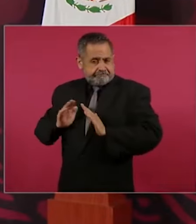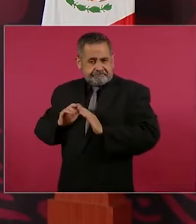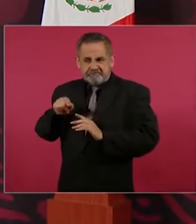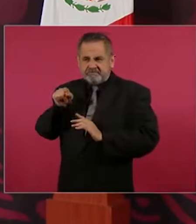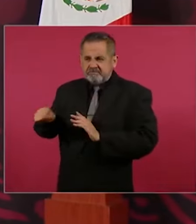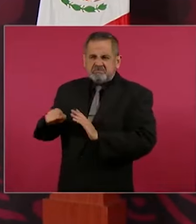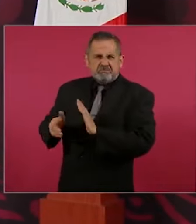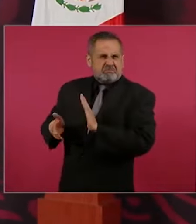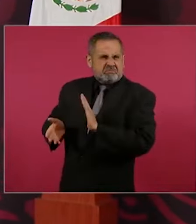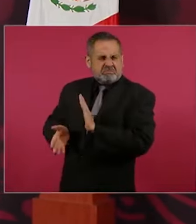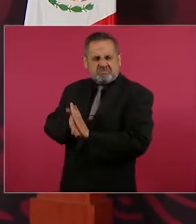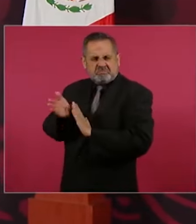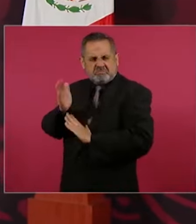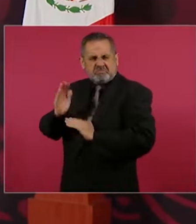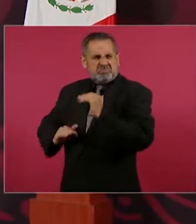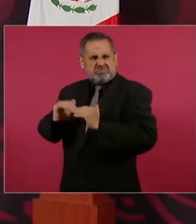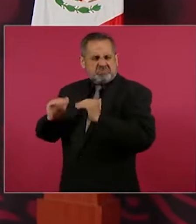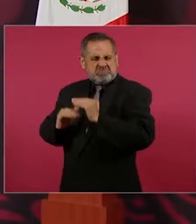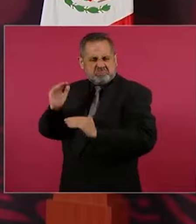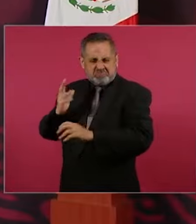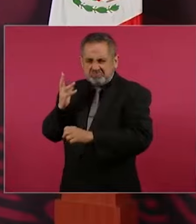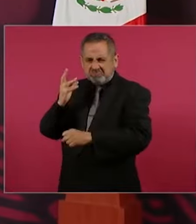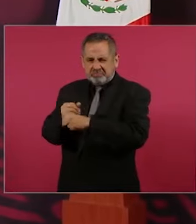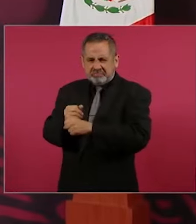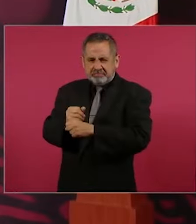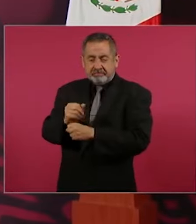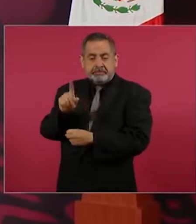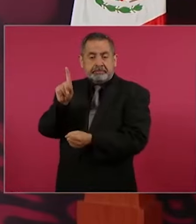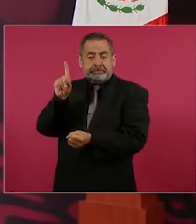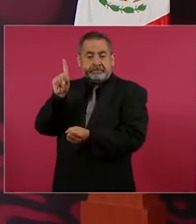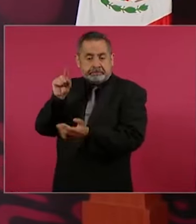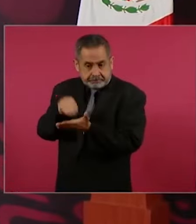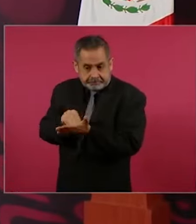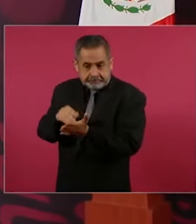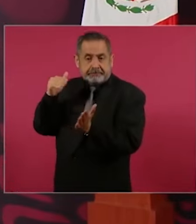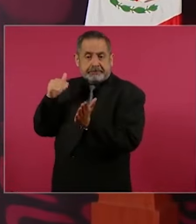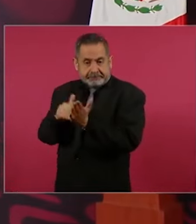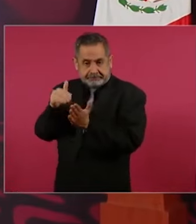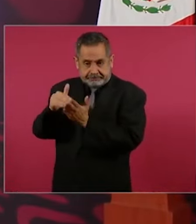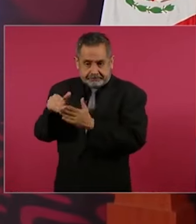construyen una obra en 1,000,000,000